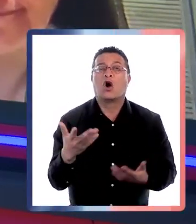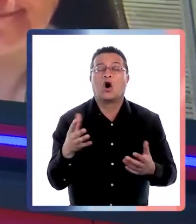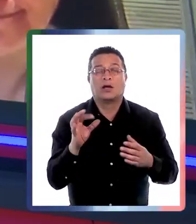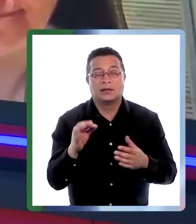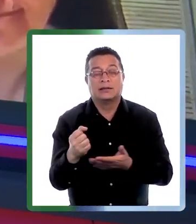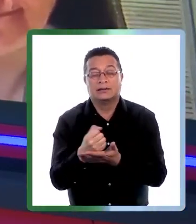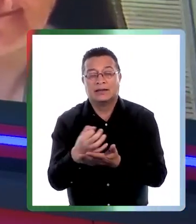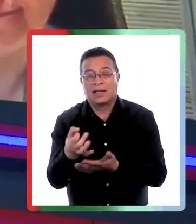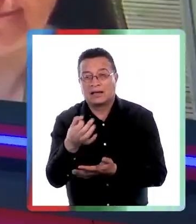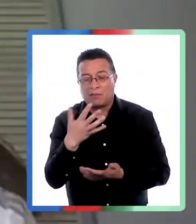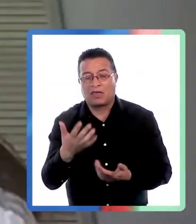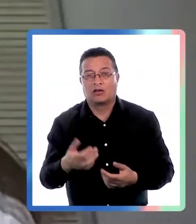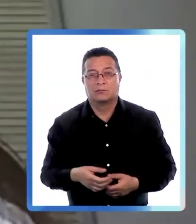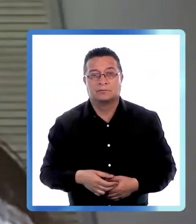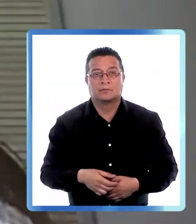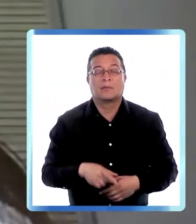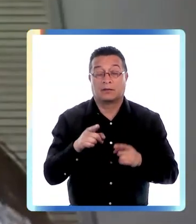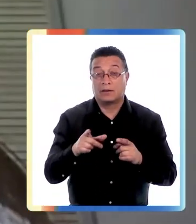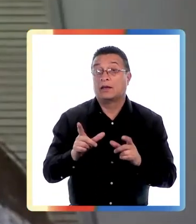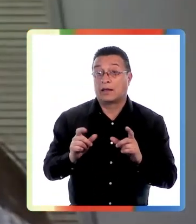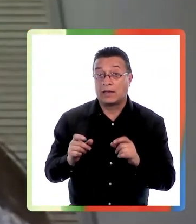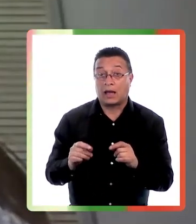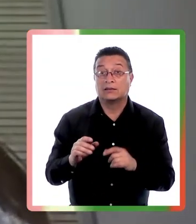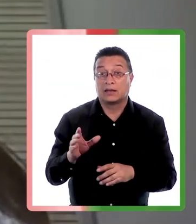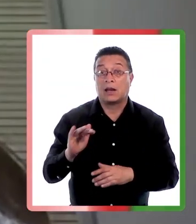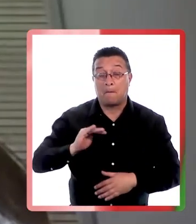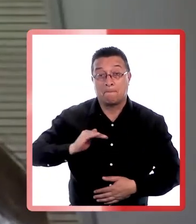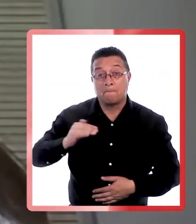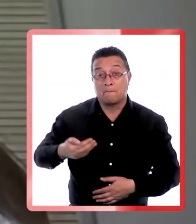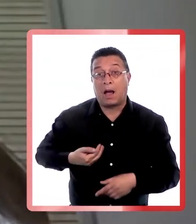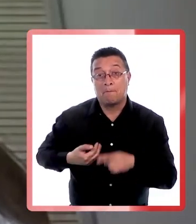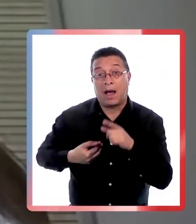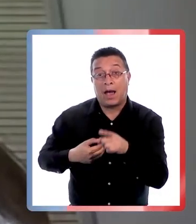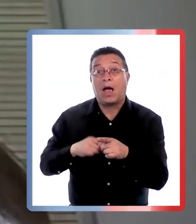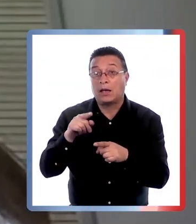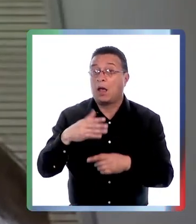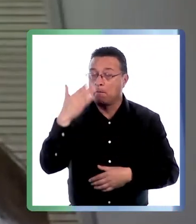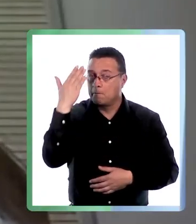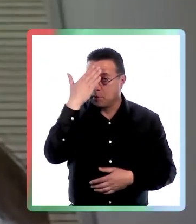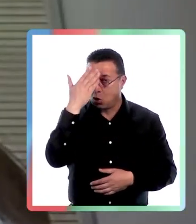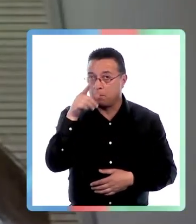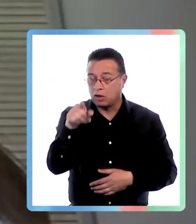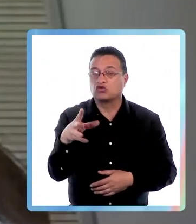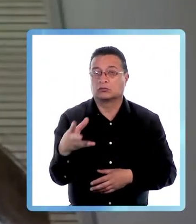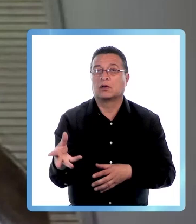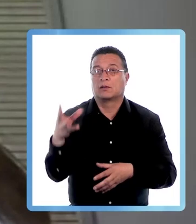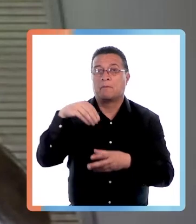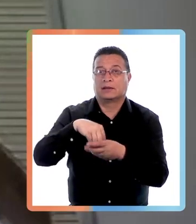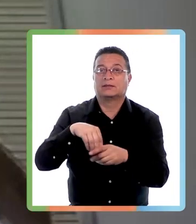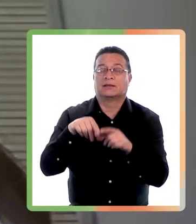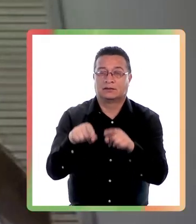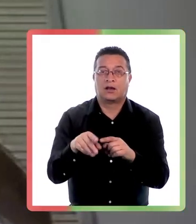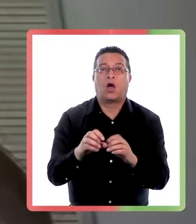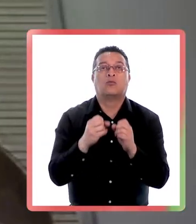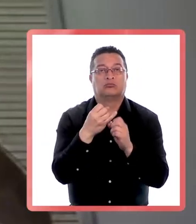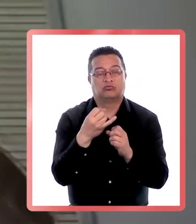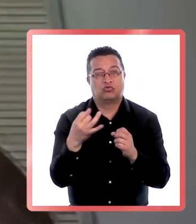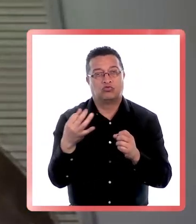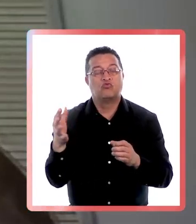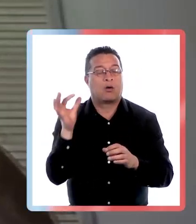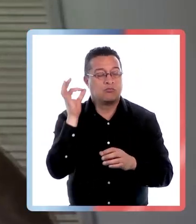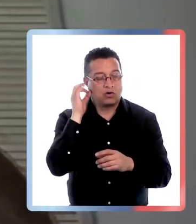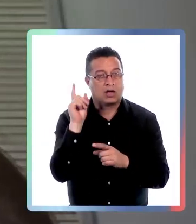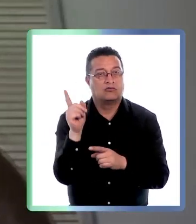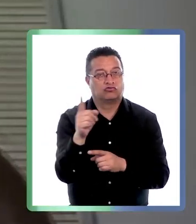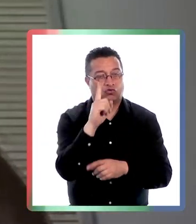los tratamientos? El cáncer de mama yo creo que es una preocupación que está presente en un gran porcentaje